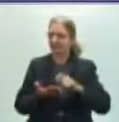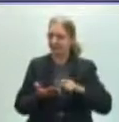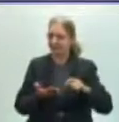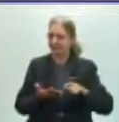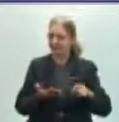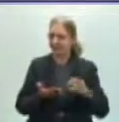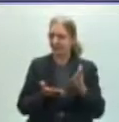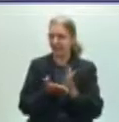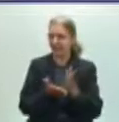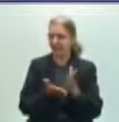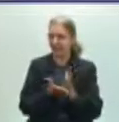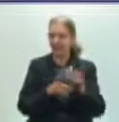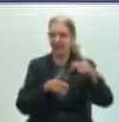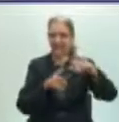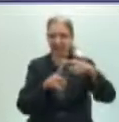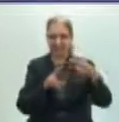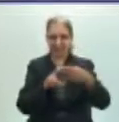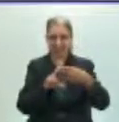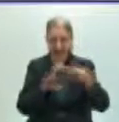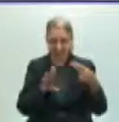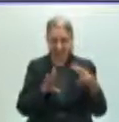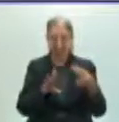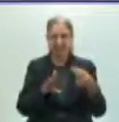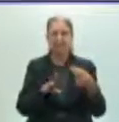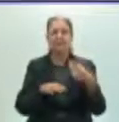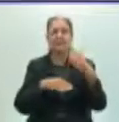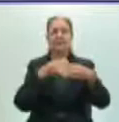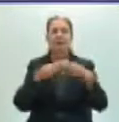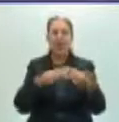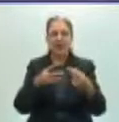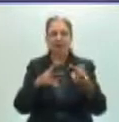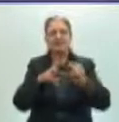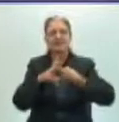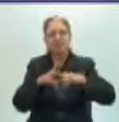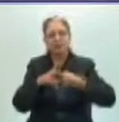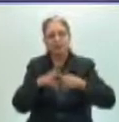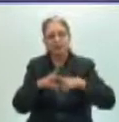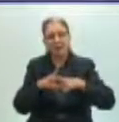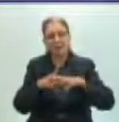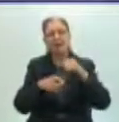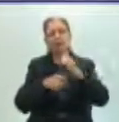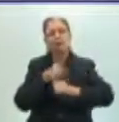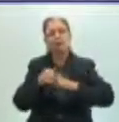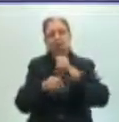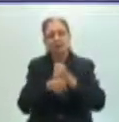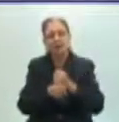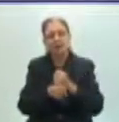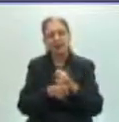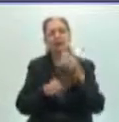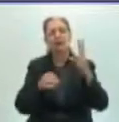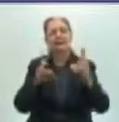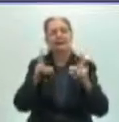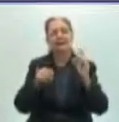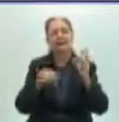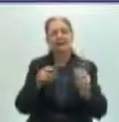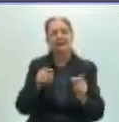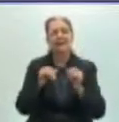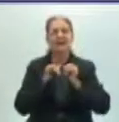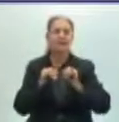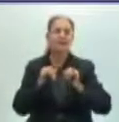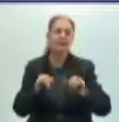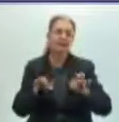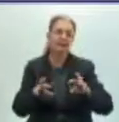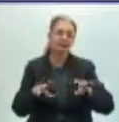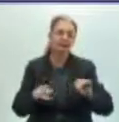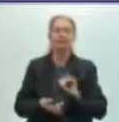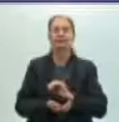clase. El tema es problemas que se resuelven haciendo uso de la estadística y la informática.